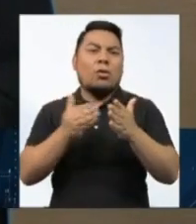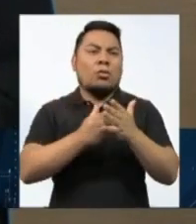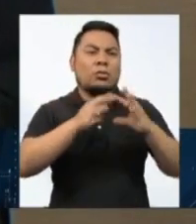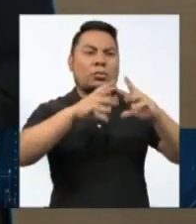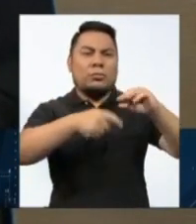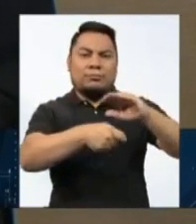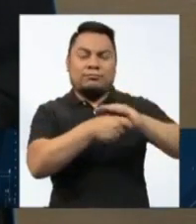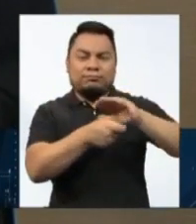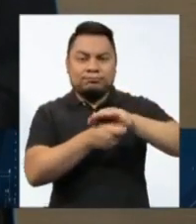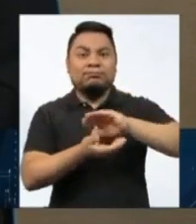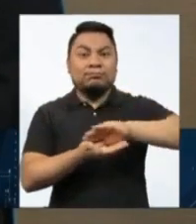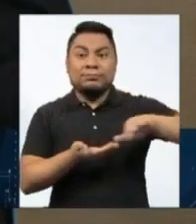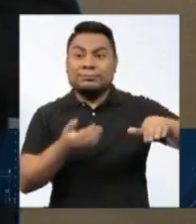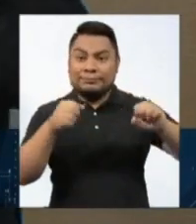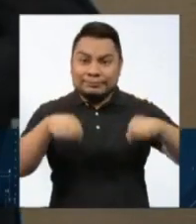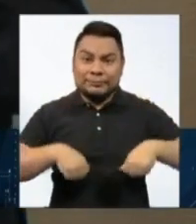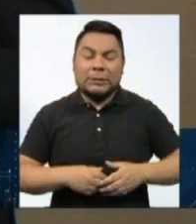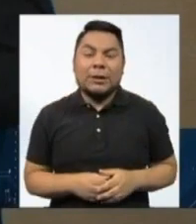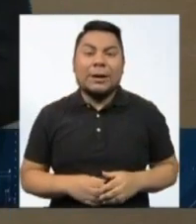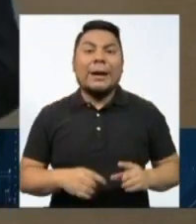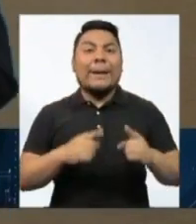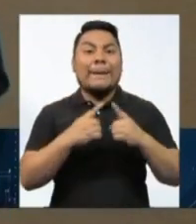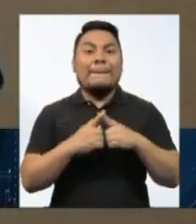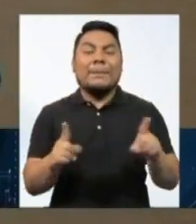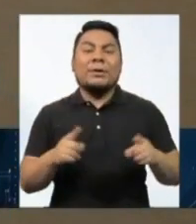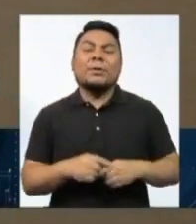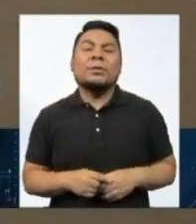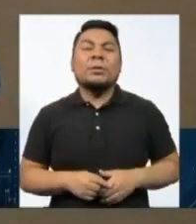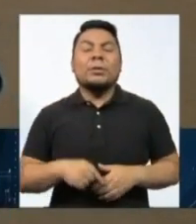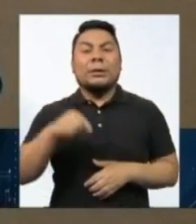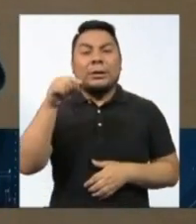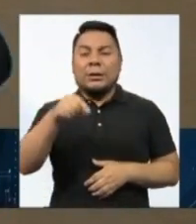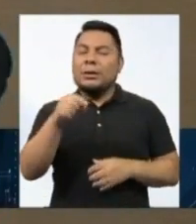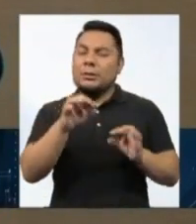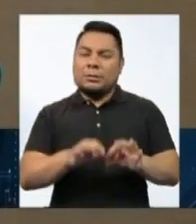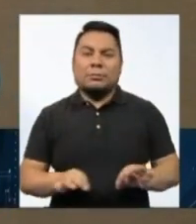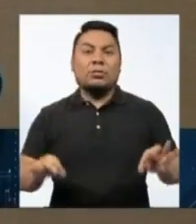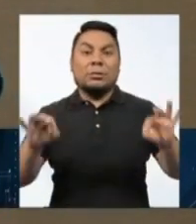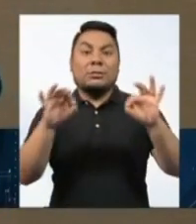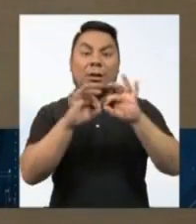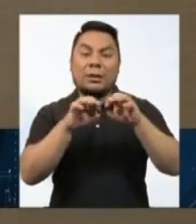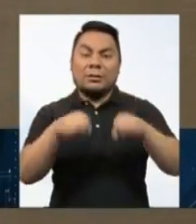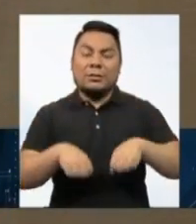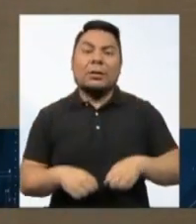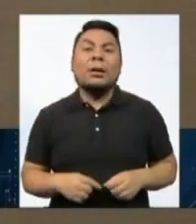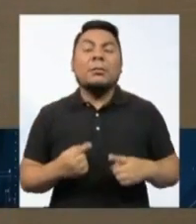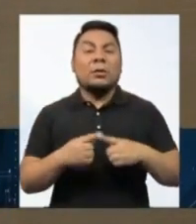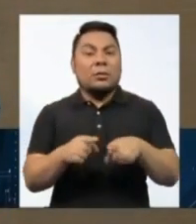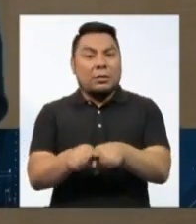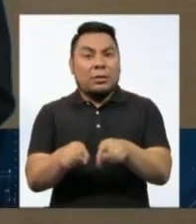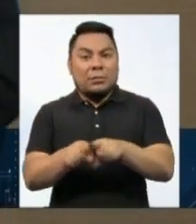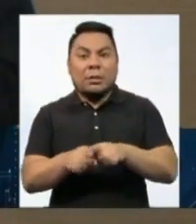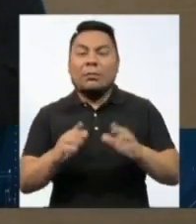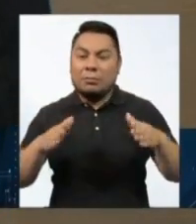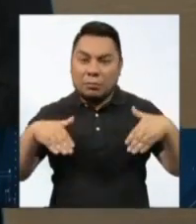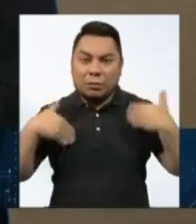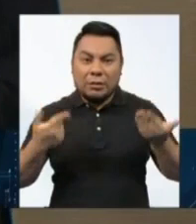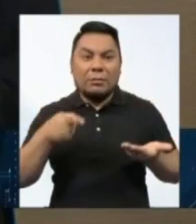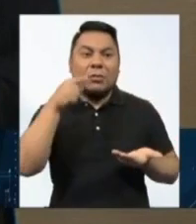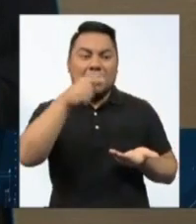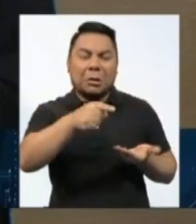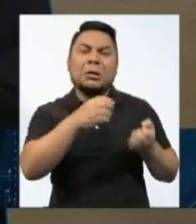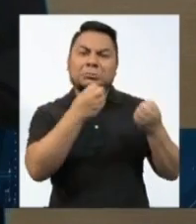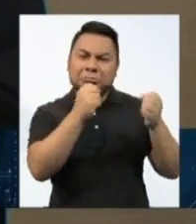corrupción. Pero siendo tan importante ello, no solamente podemos dedicarnos a esa